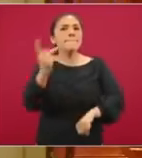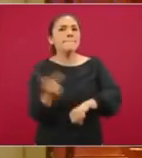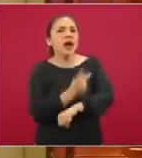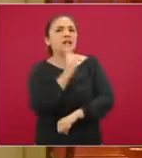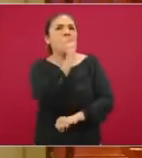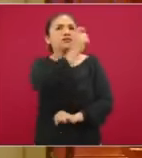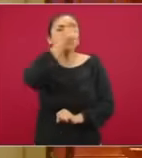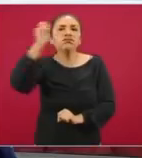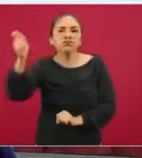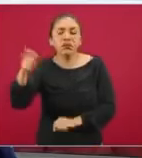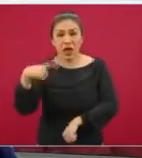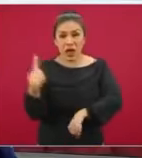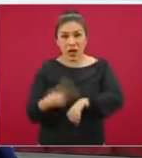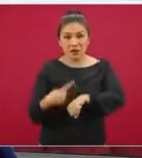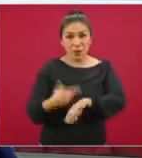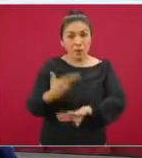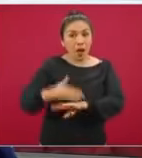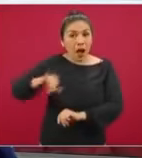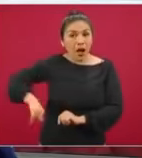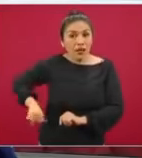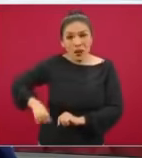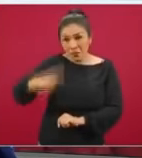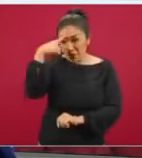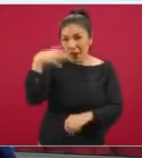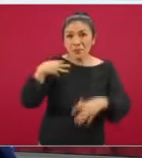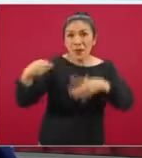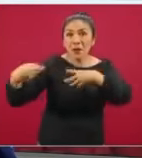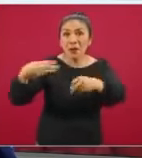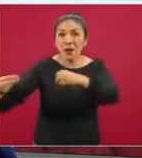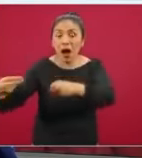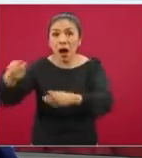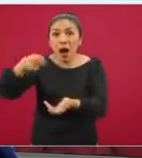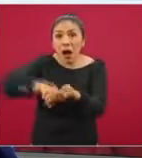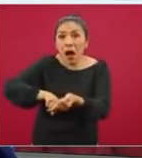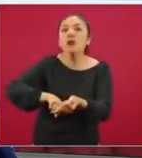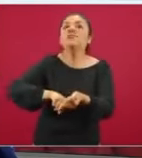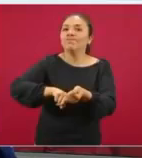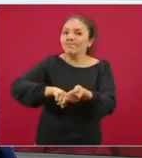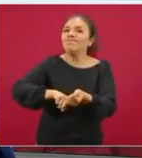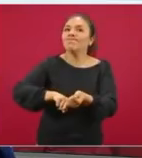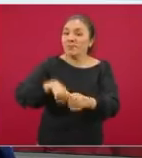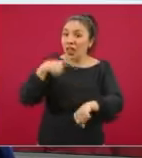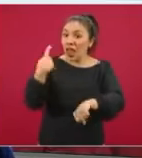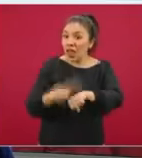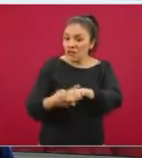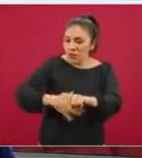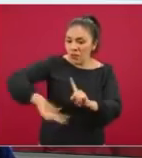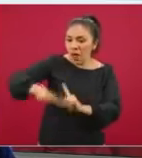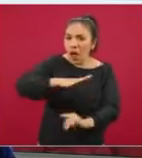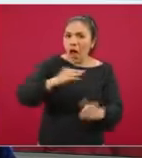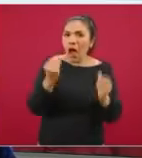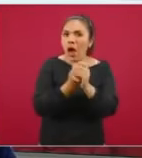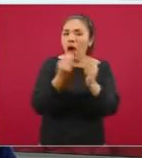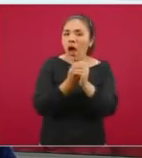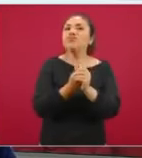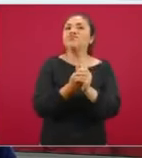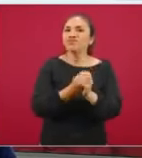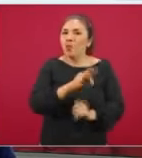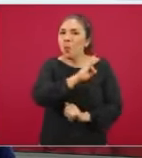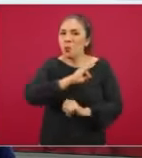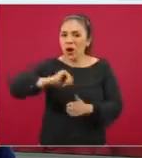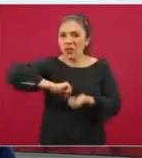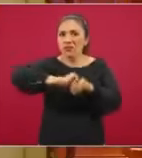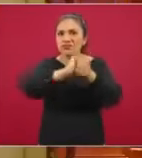ocurriendo, enfermedades de interés epidemiológico, esto quiere decir enfermedades que tengan un potencial, precisamente